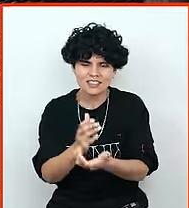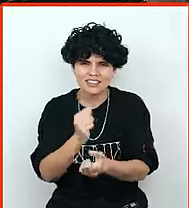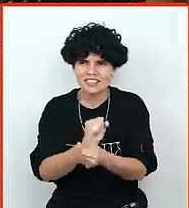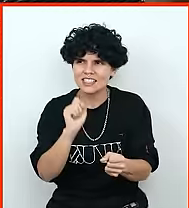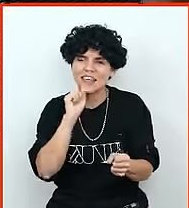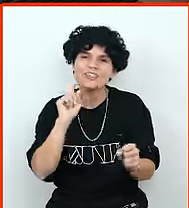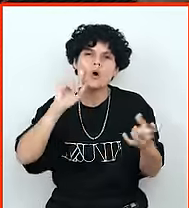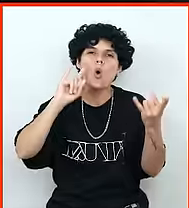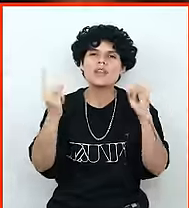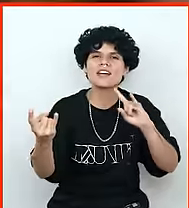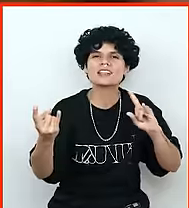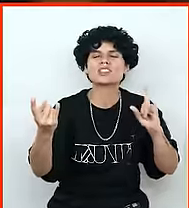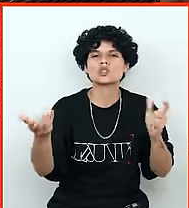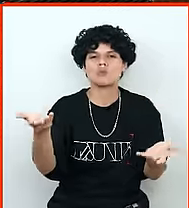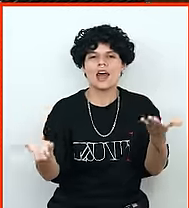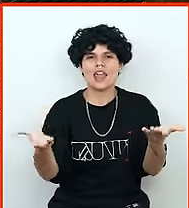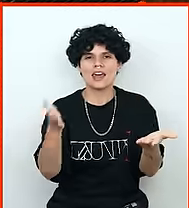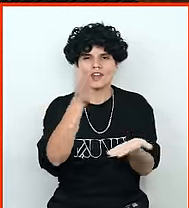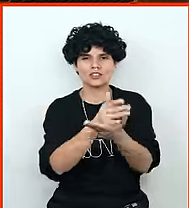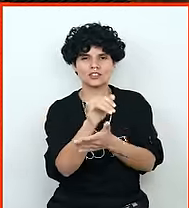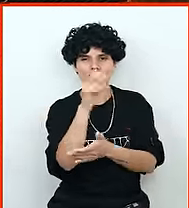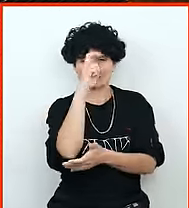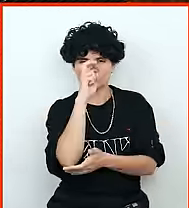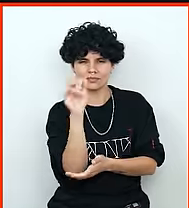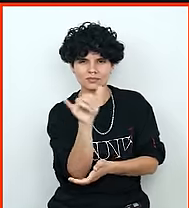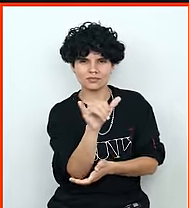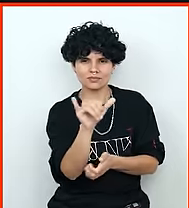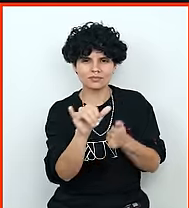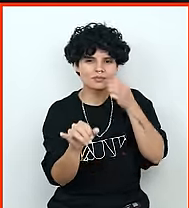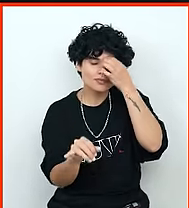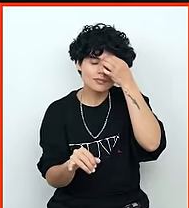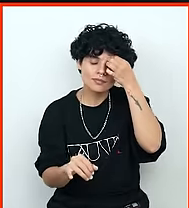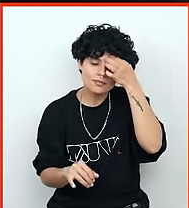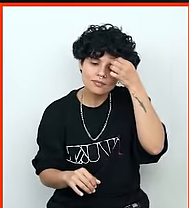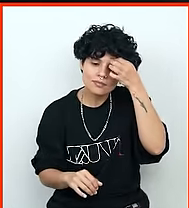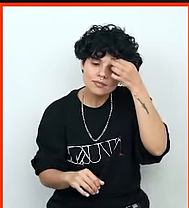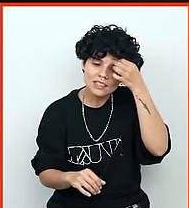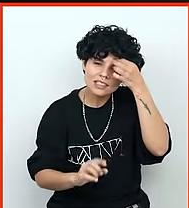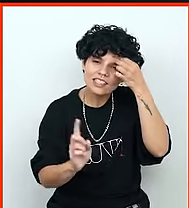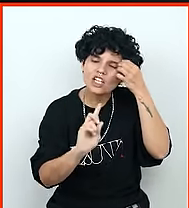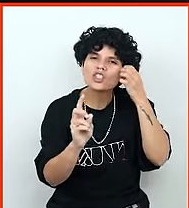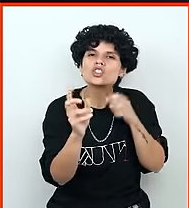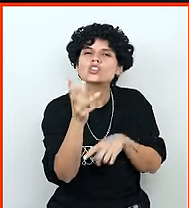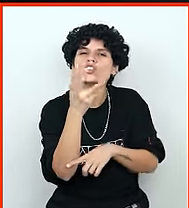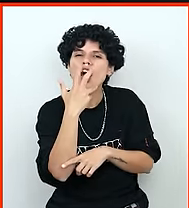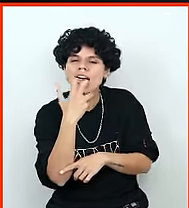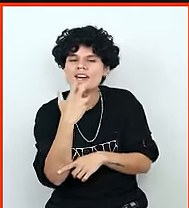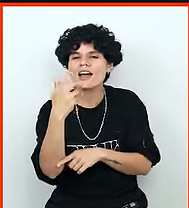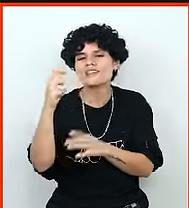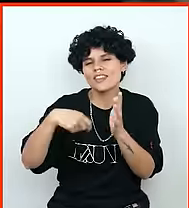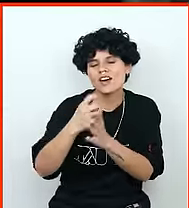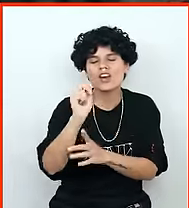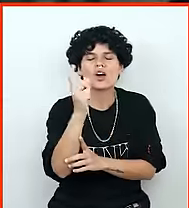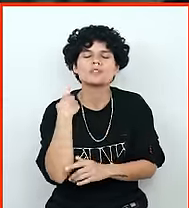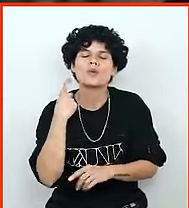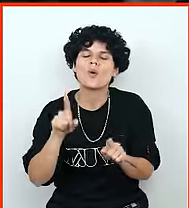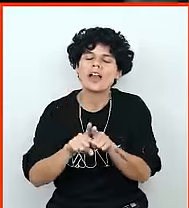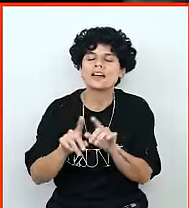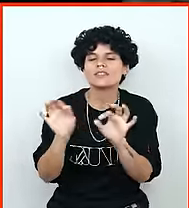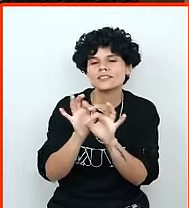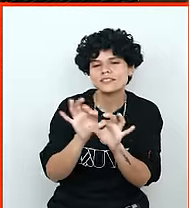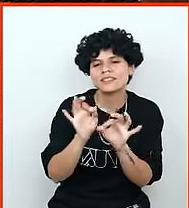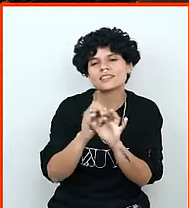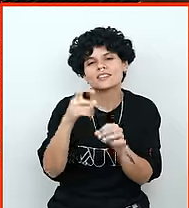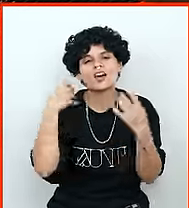claro. Fue. Bueno, fue todo un hueveo en realidad. O sea, no grabarla, pero el video fue más. Fue como ponerme de acuerdo. Oye, hermano, necesito que lleves